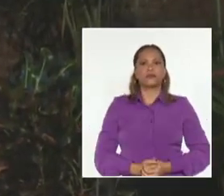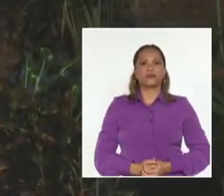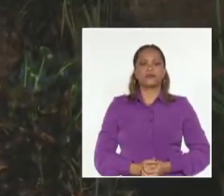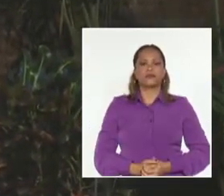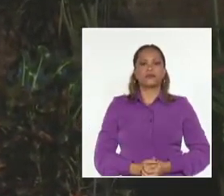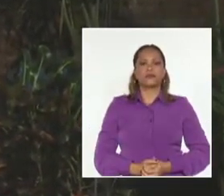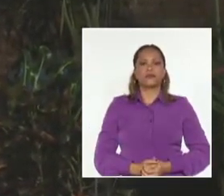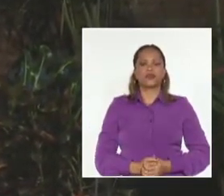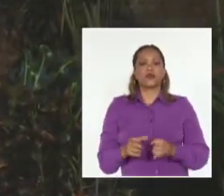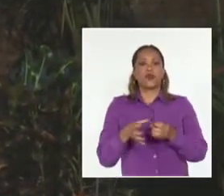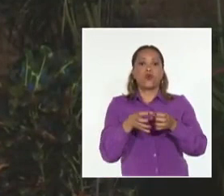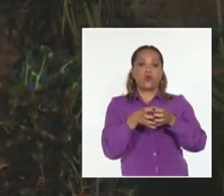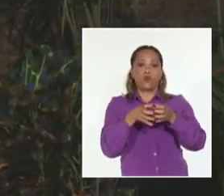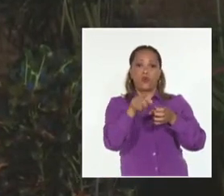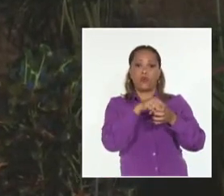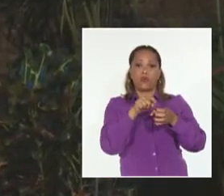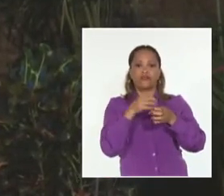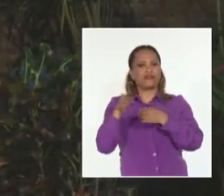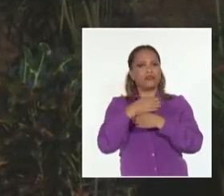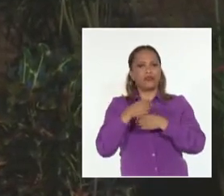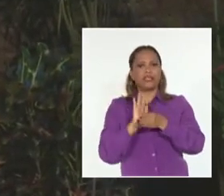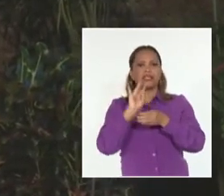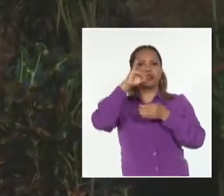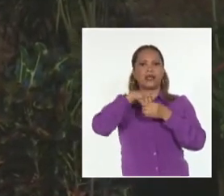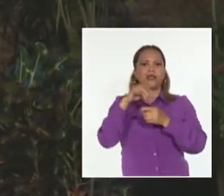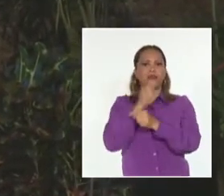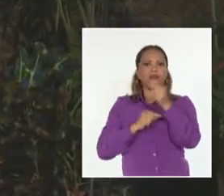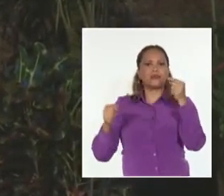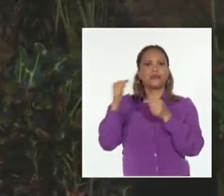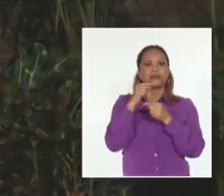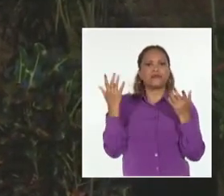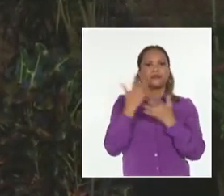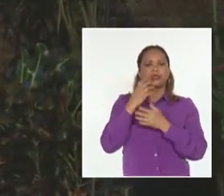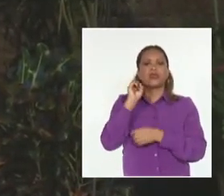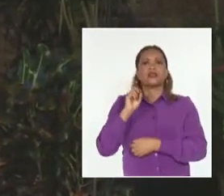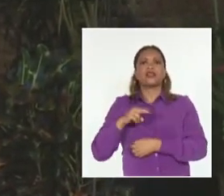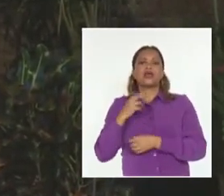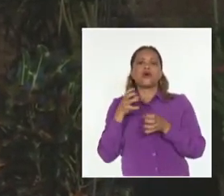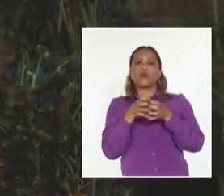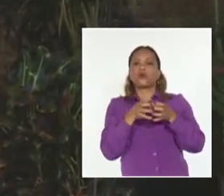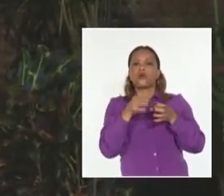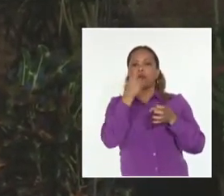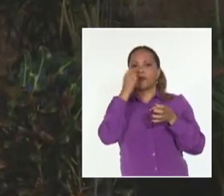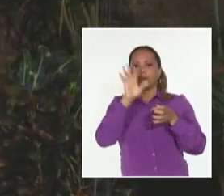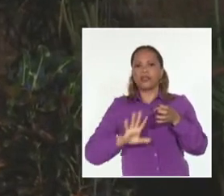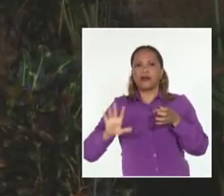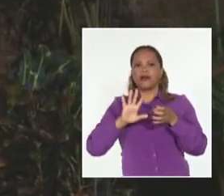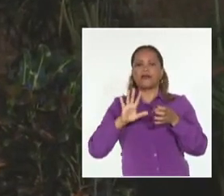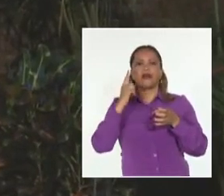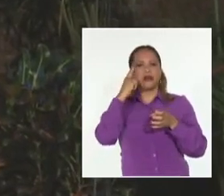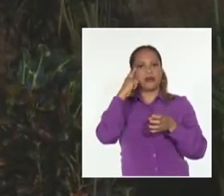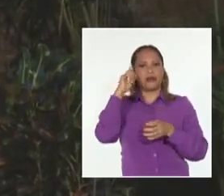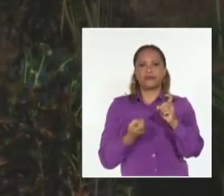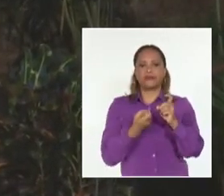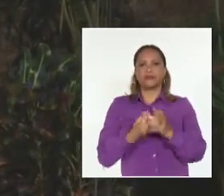desarrollo. Un grupo diverso e integrado fundamentalmente por naciones de África, Asia y América Latina y